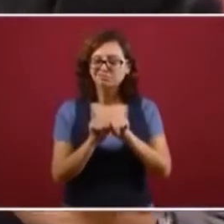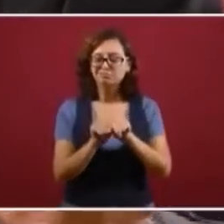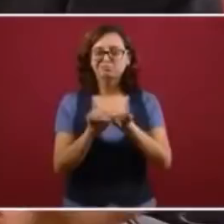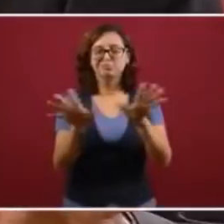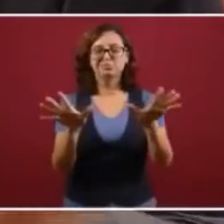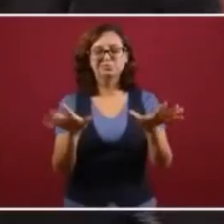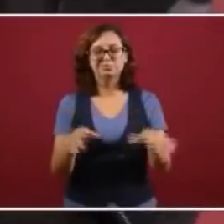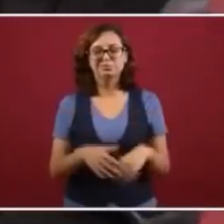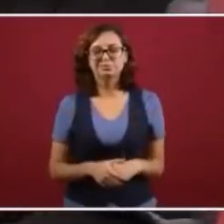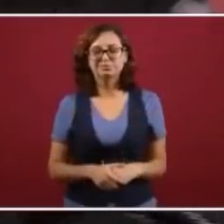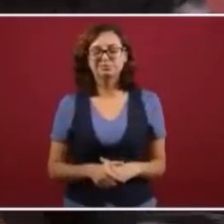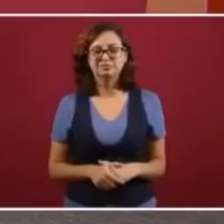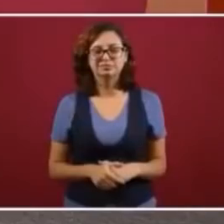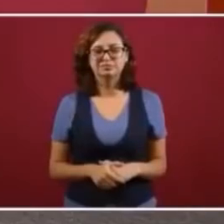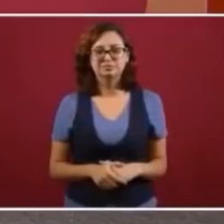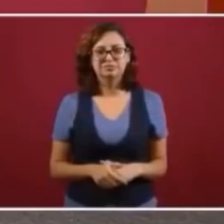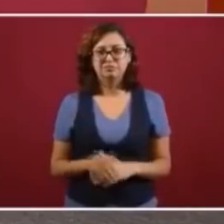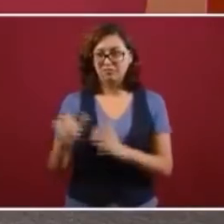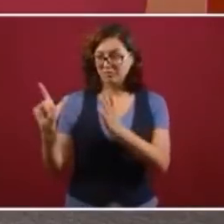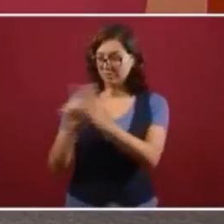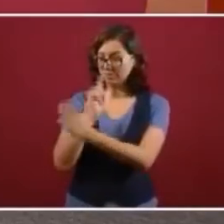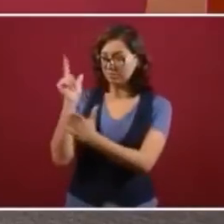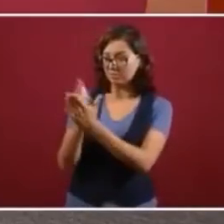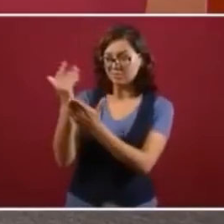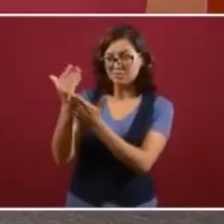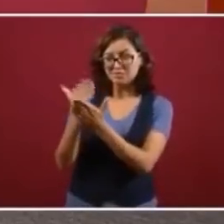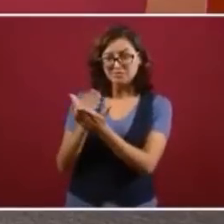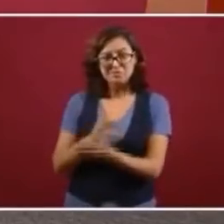Violando toda la legislación